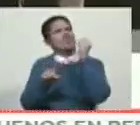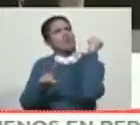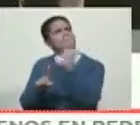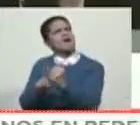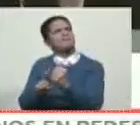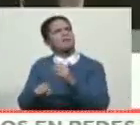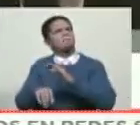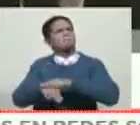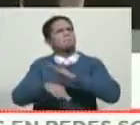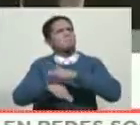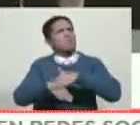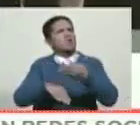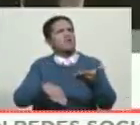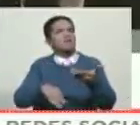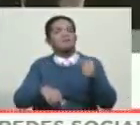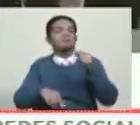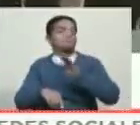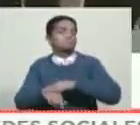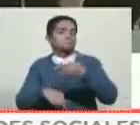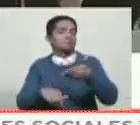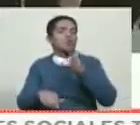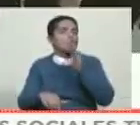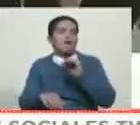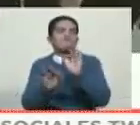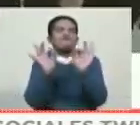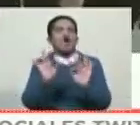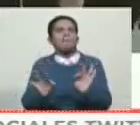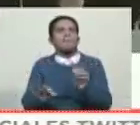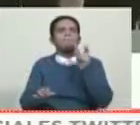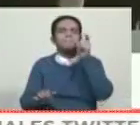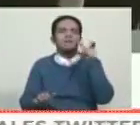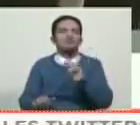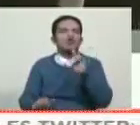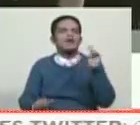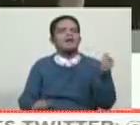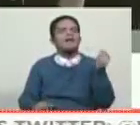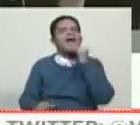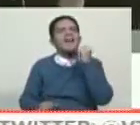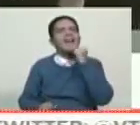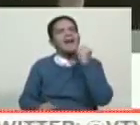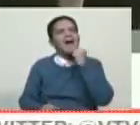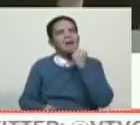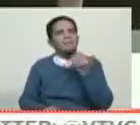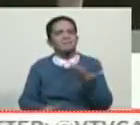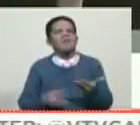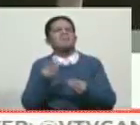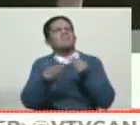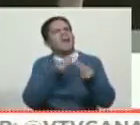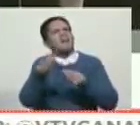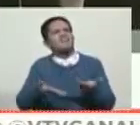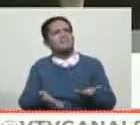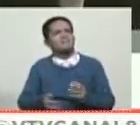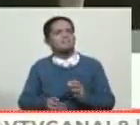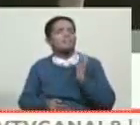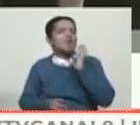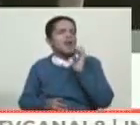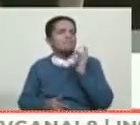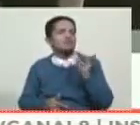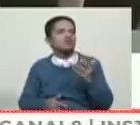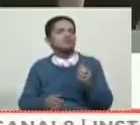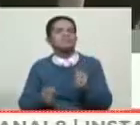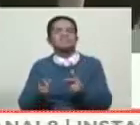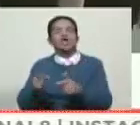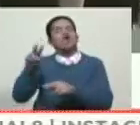Porque aquí no habría forma de que el pueblo reclamara sus derechos. ¿Qué harían, por ejemplo, con la construcción